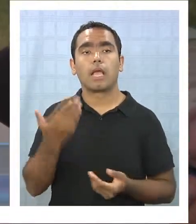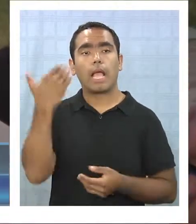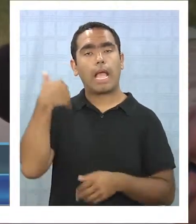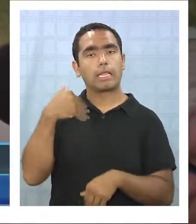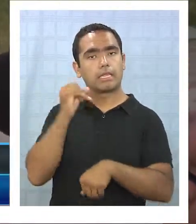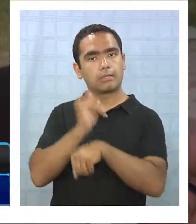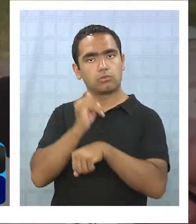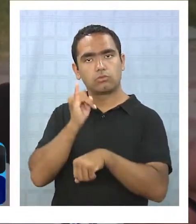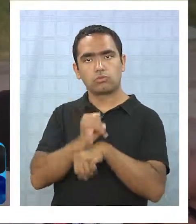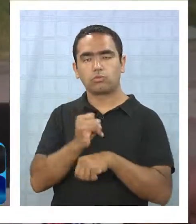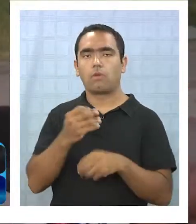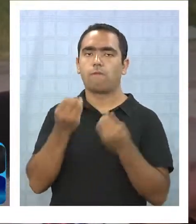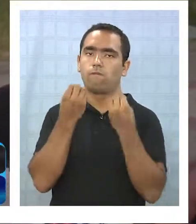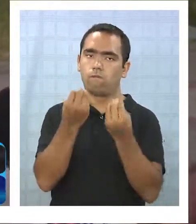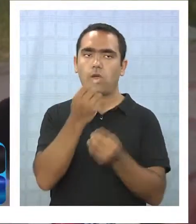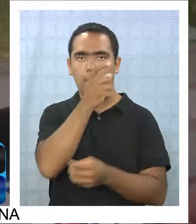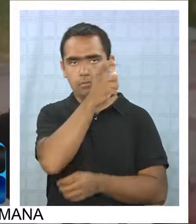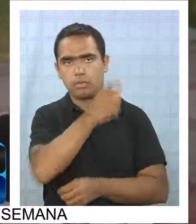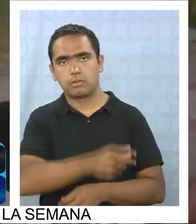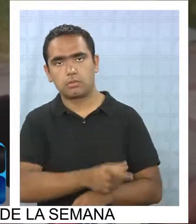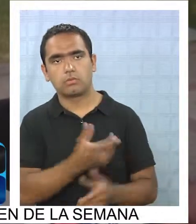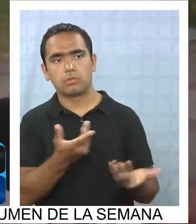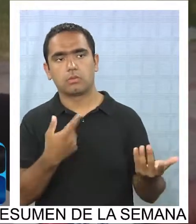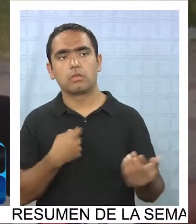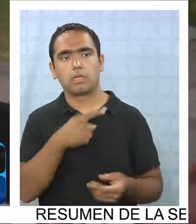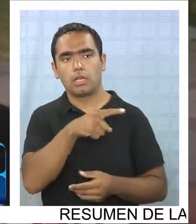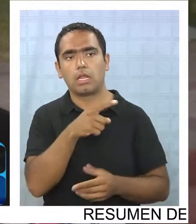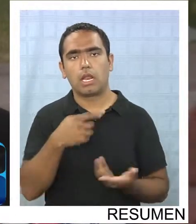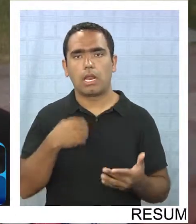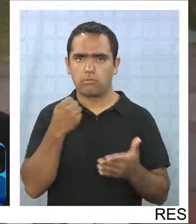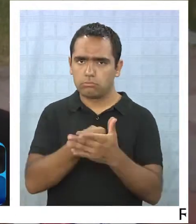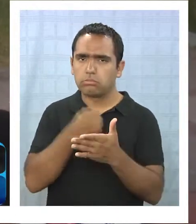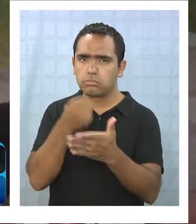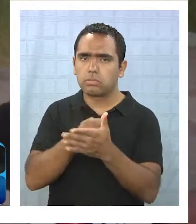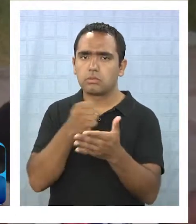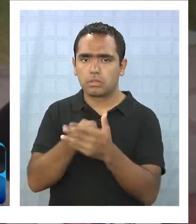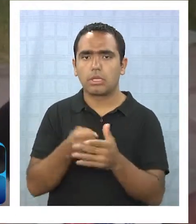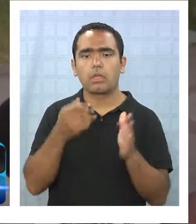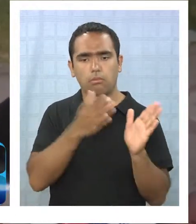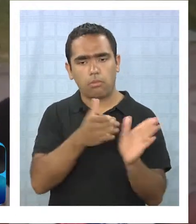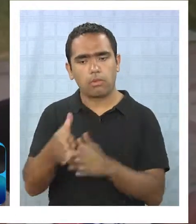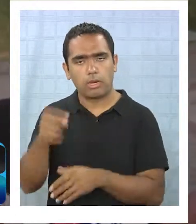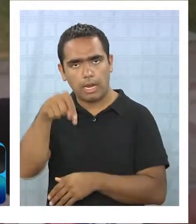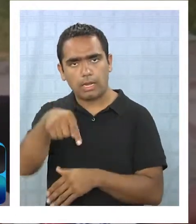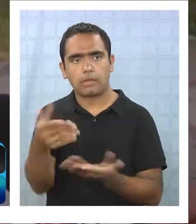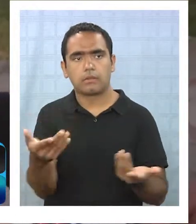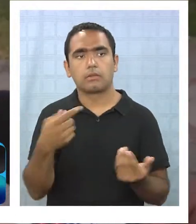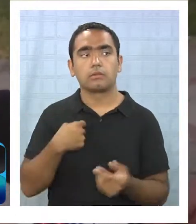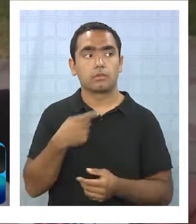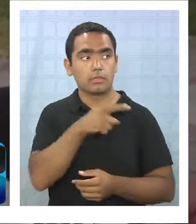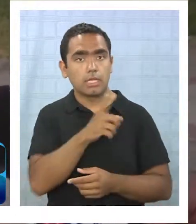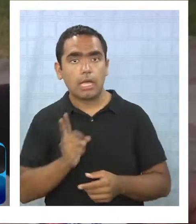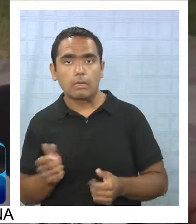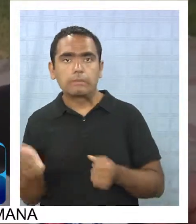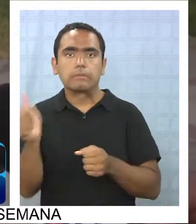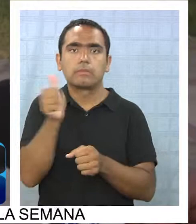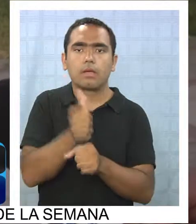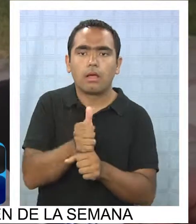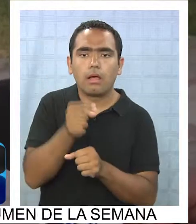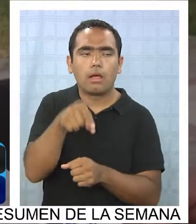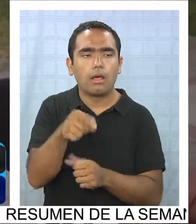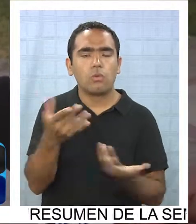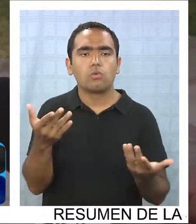anterior era un excelente instructor, excelentísimo, él fue quien logró armar esto, entonces seguir su trabajo aquí